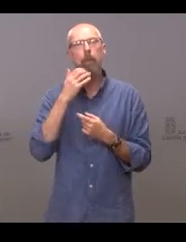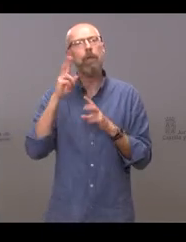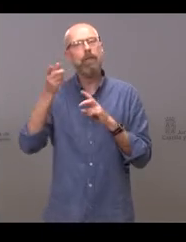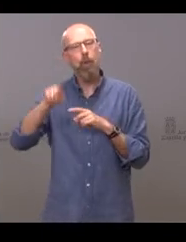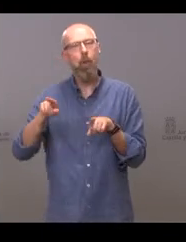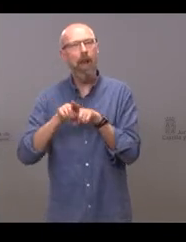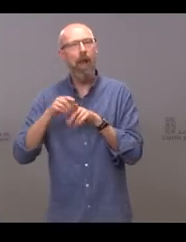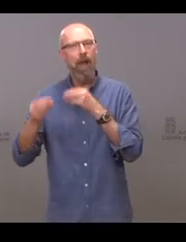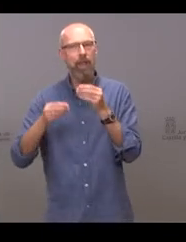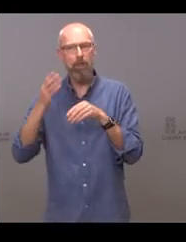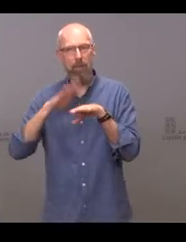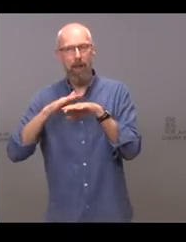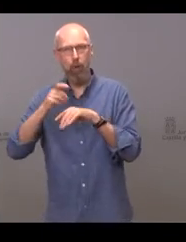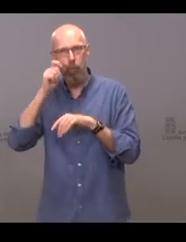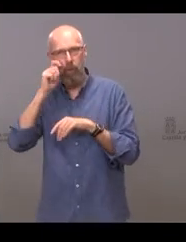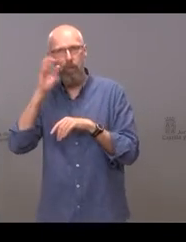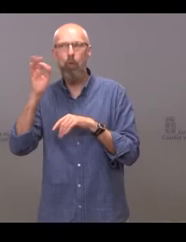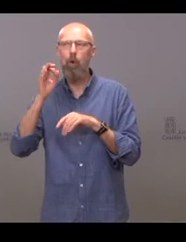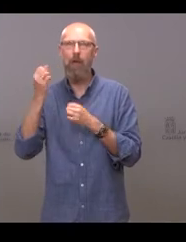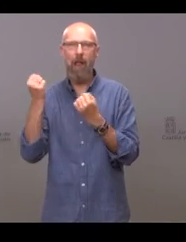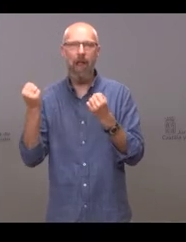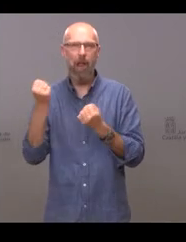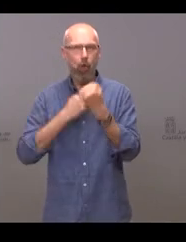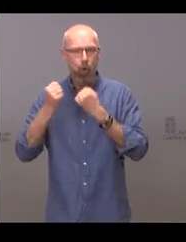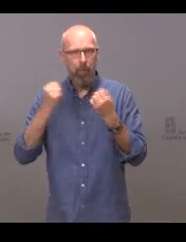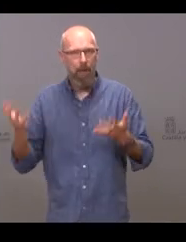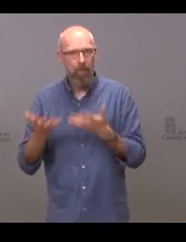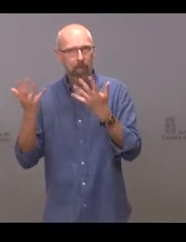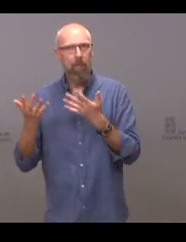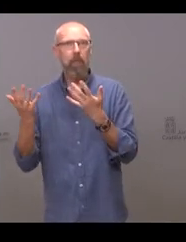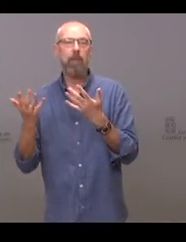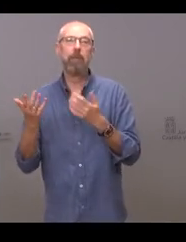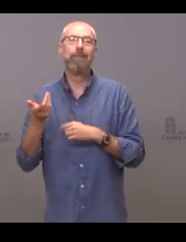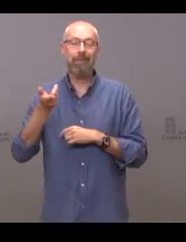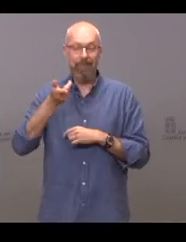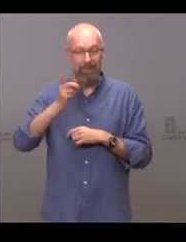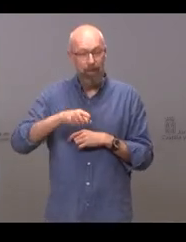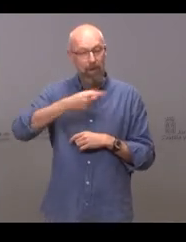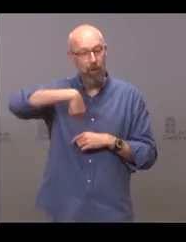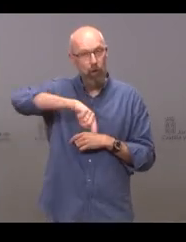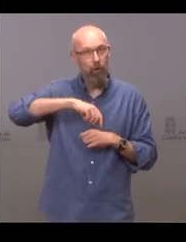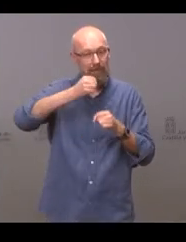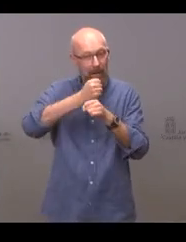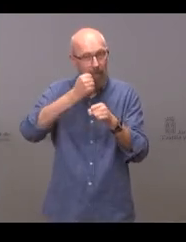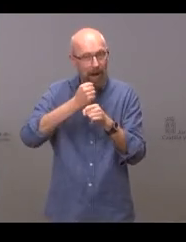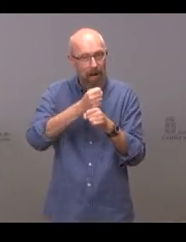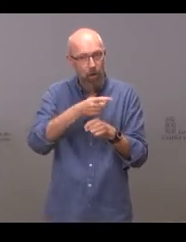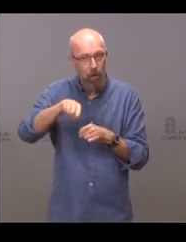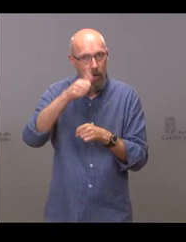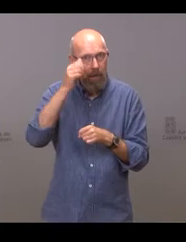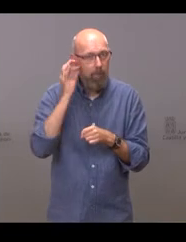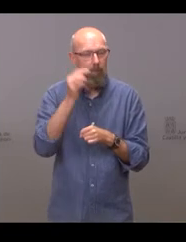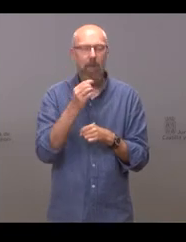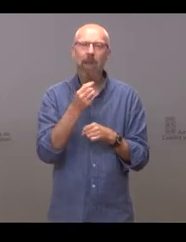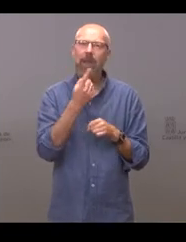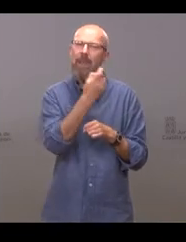reactivar la economía también se necesita que la gente nuestra los trabajos y las trabajadoras puedan cubrir sus necesidades básicas